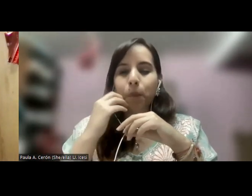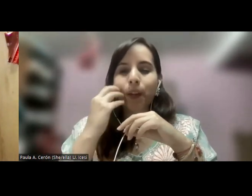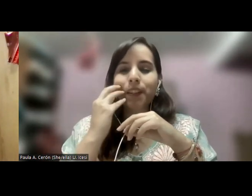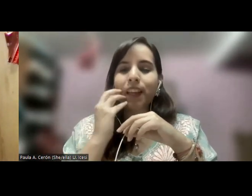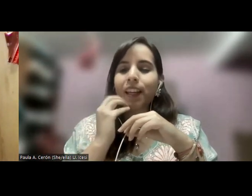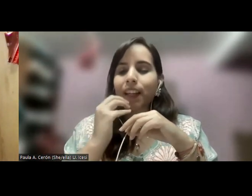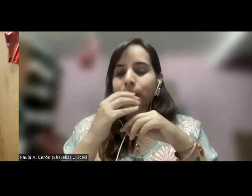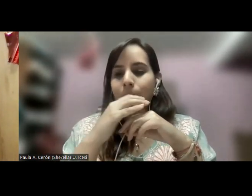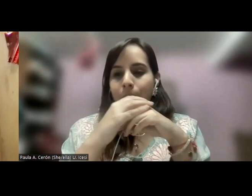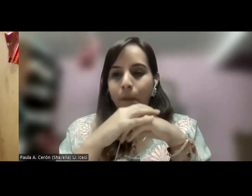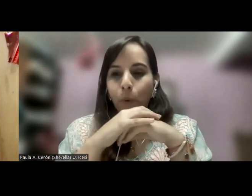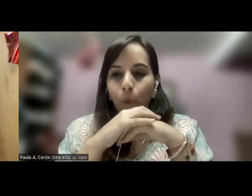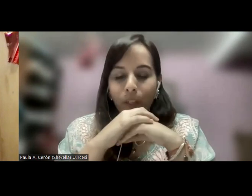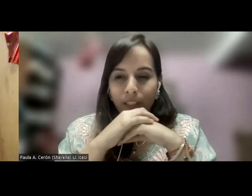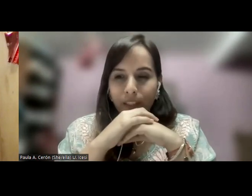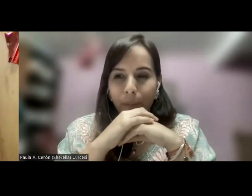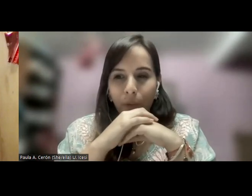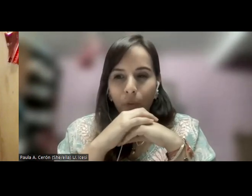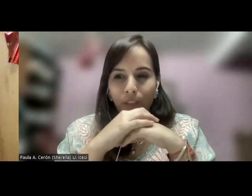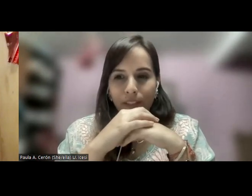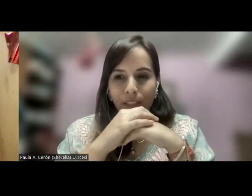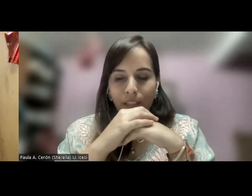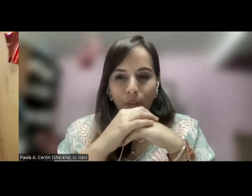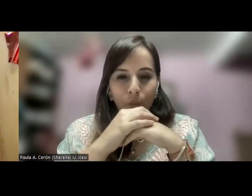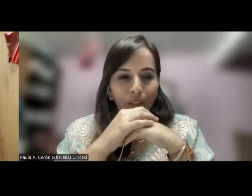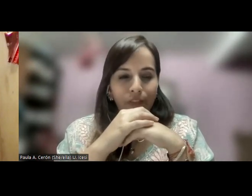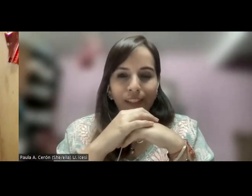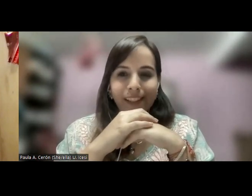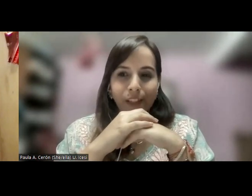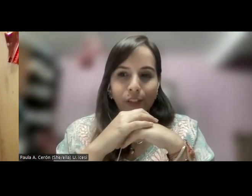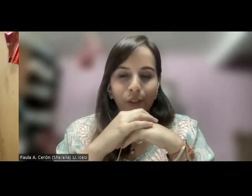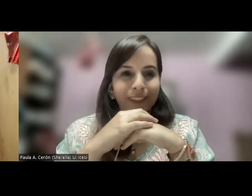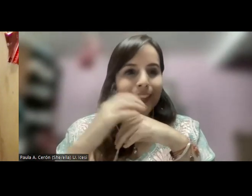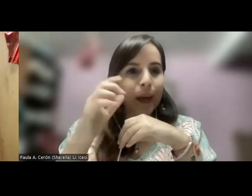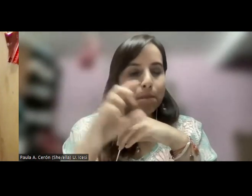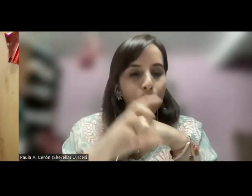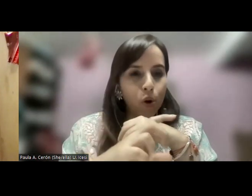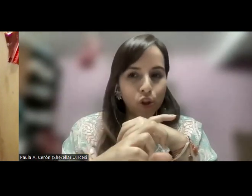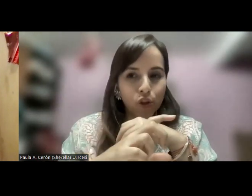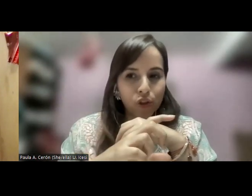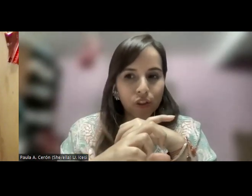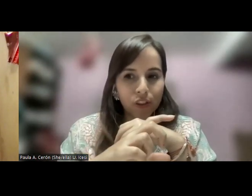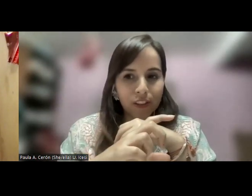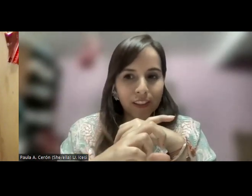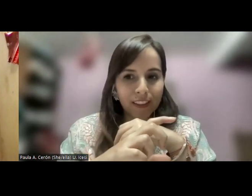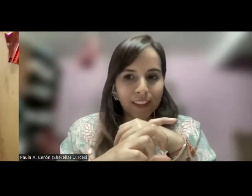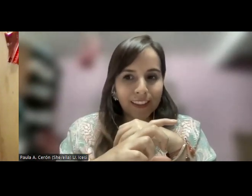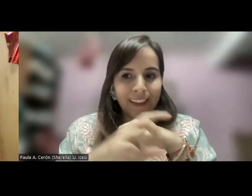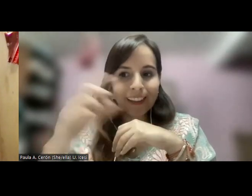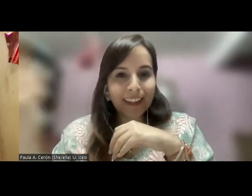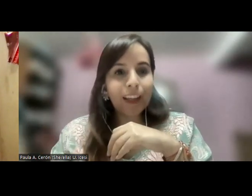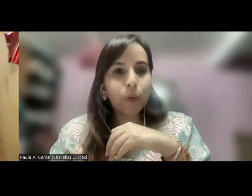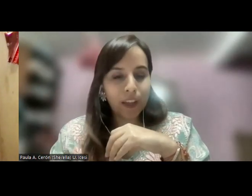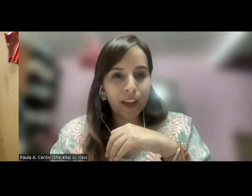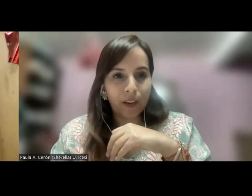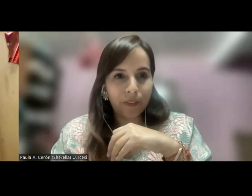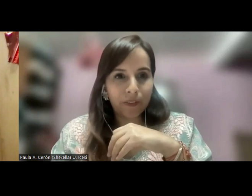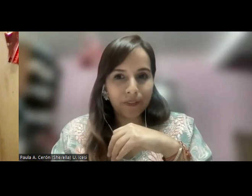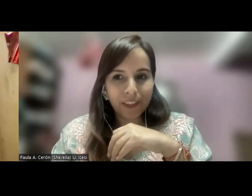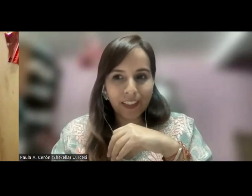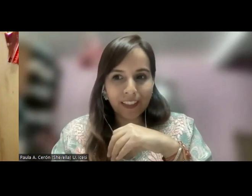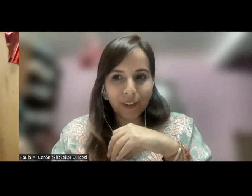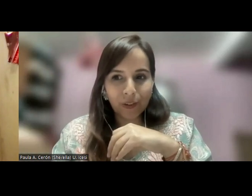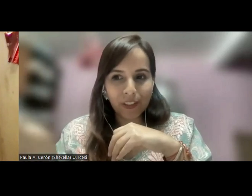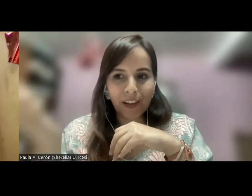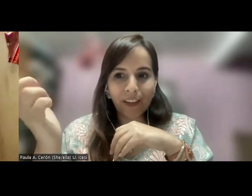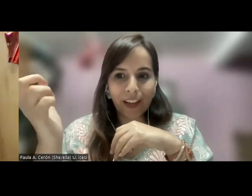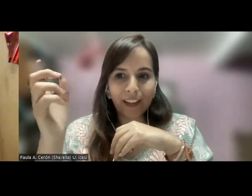también puede estar ahí bubulina también contestar una diferenciación entre apoyos y cuidado